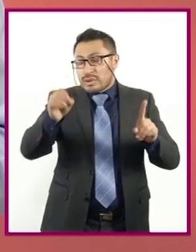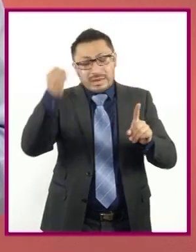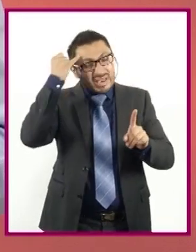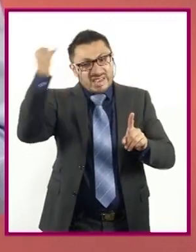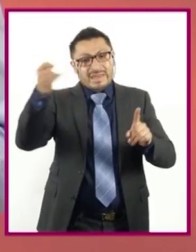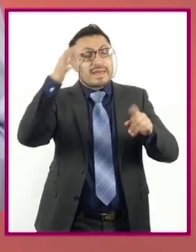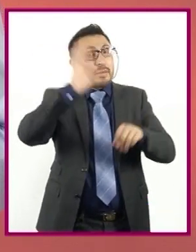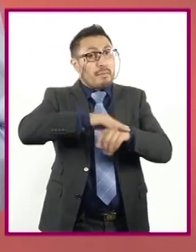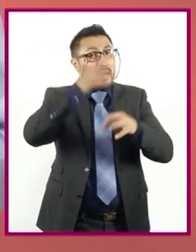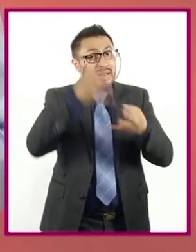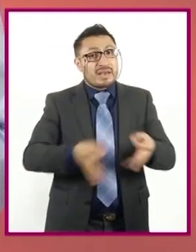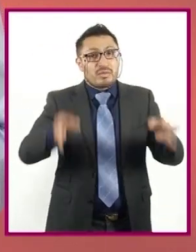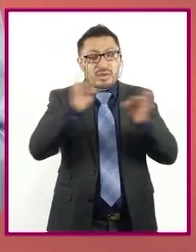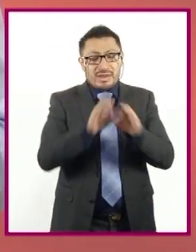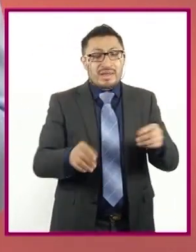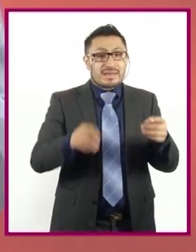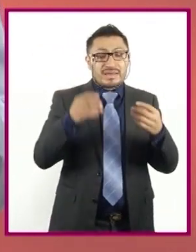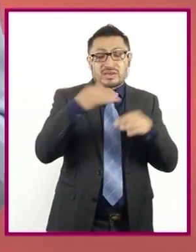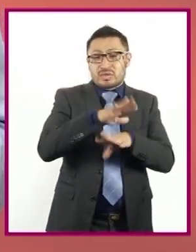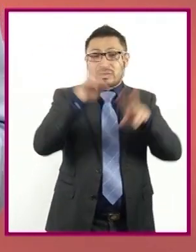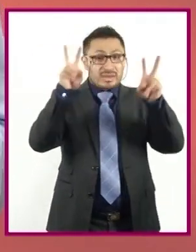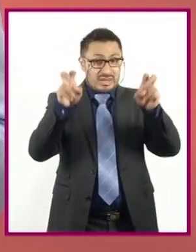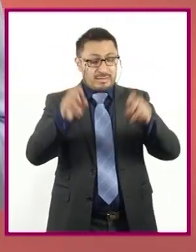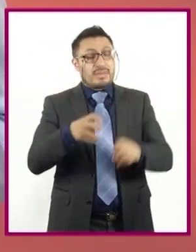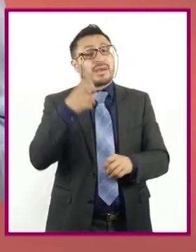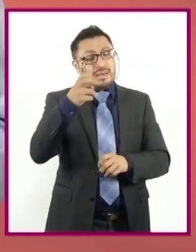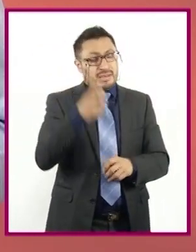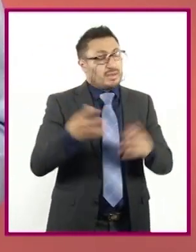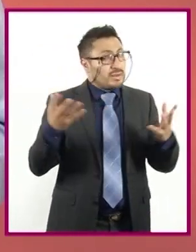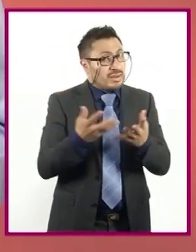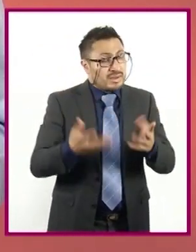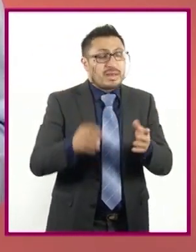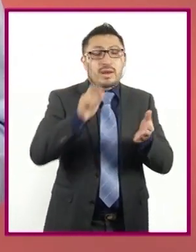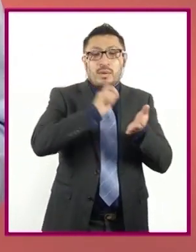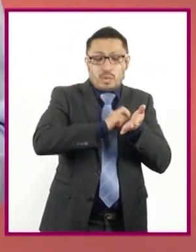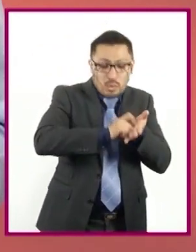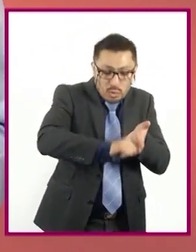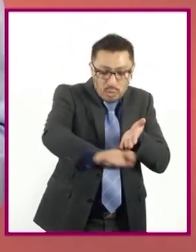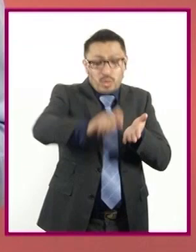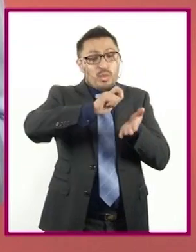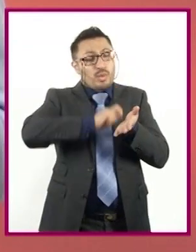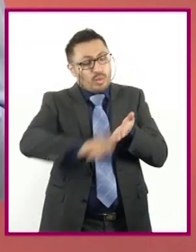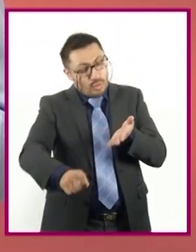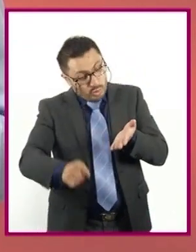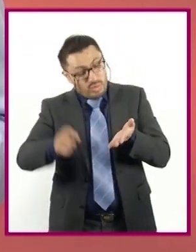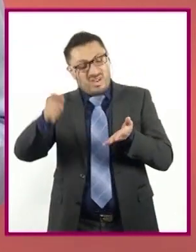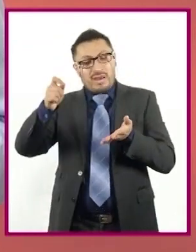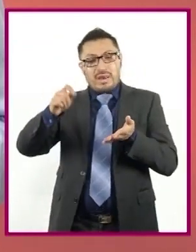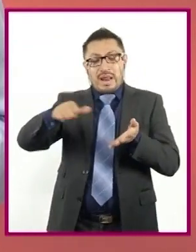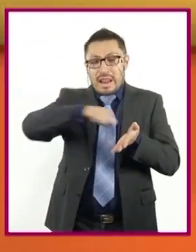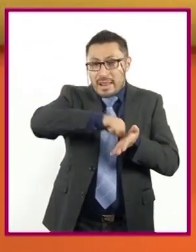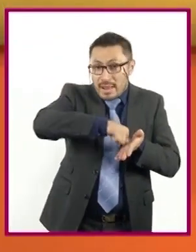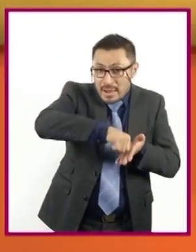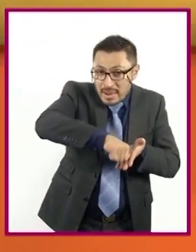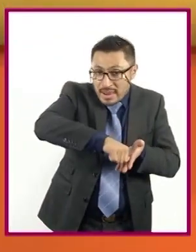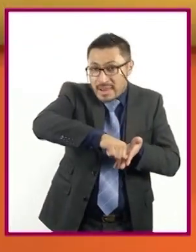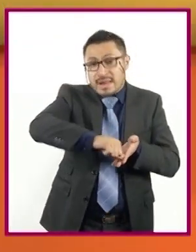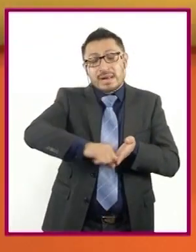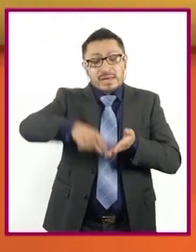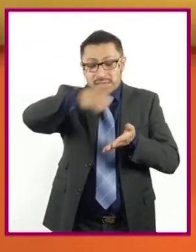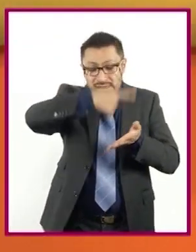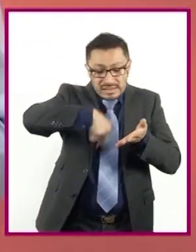consideren relevantes sobre un tema y para lograr esto, subrayen, hagan notas, circulen la información